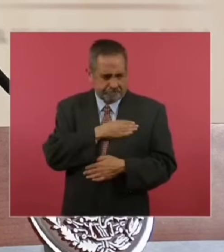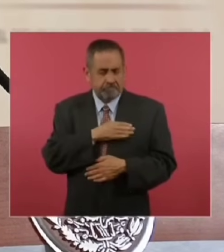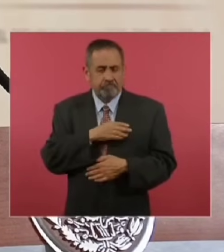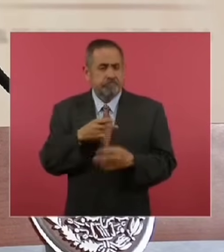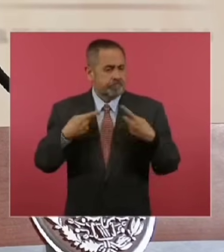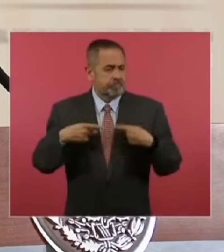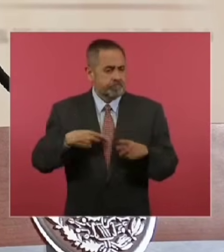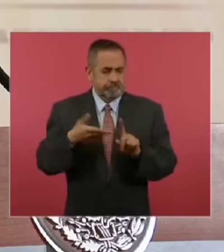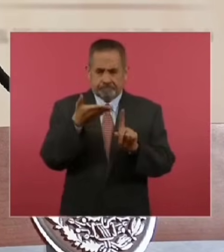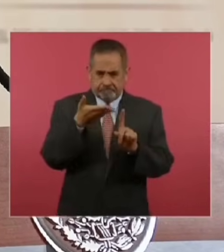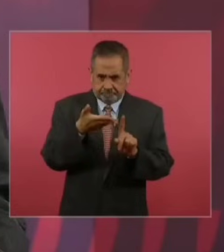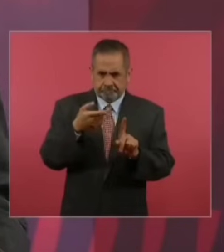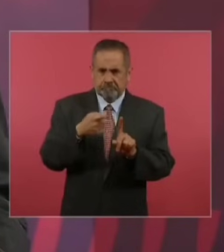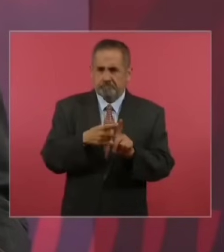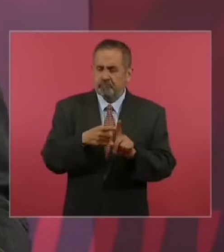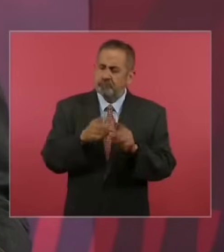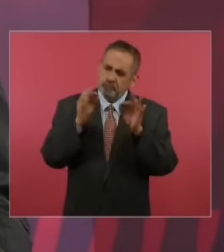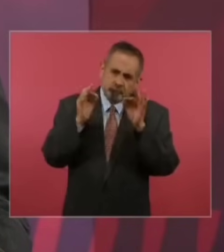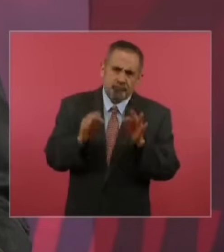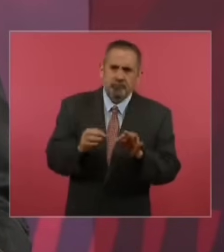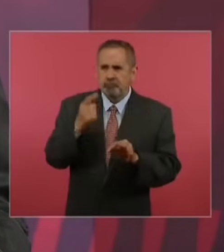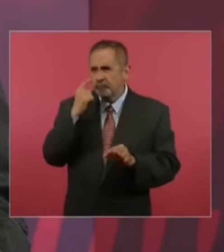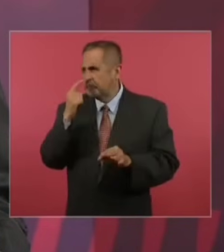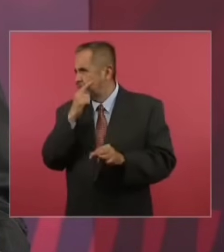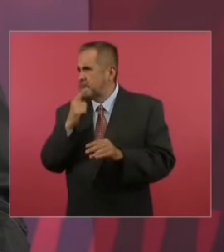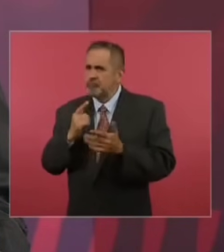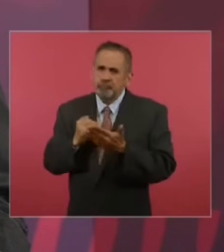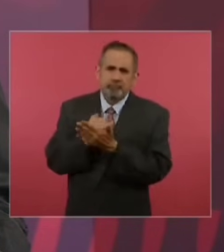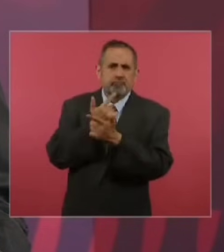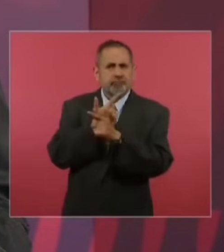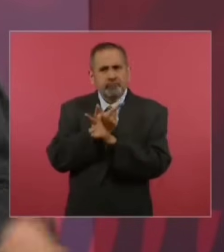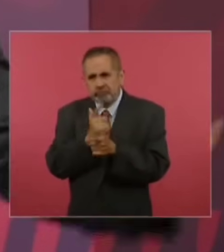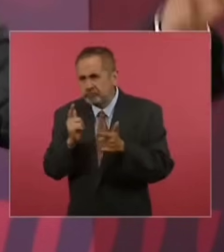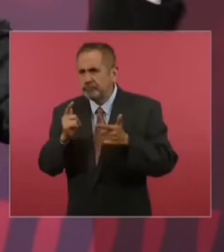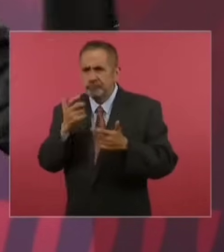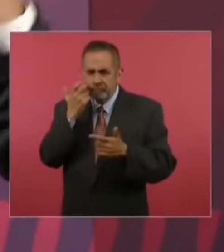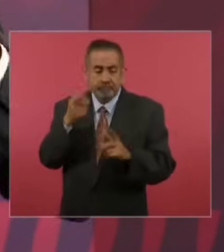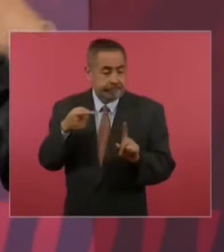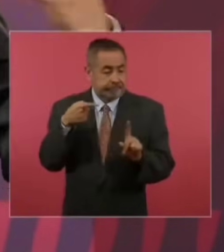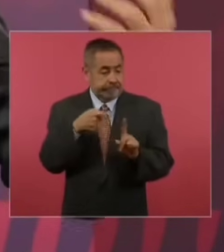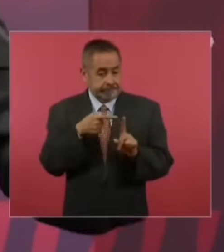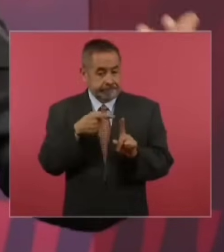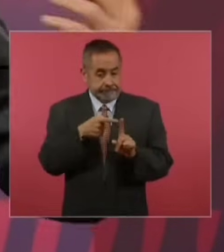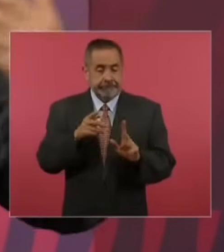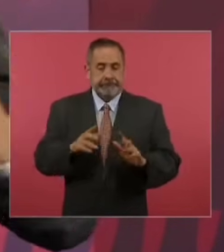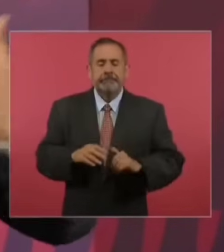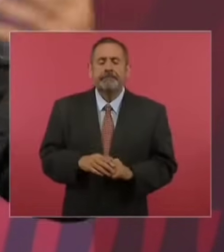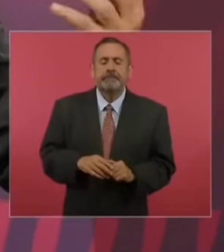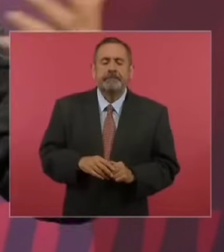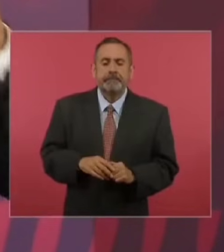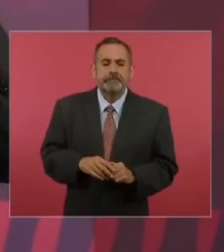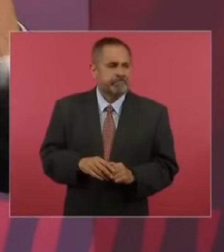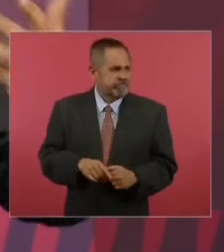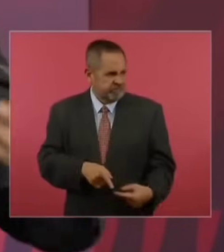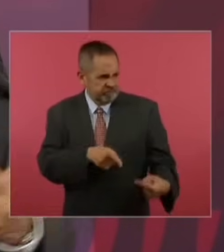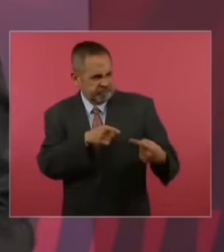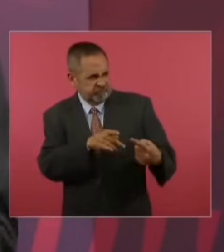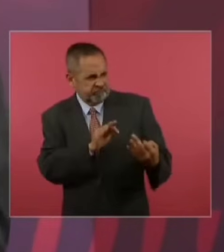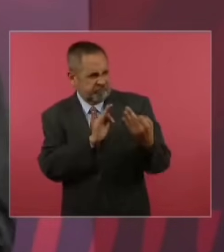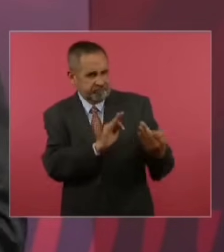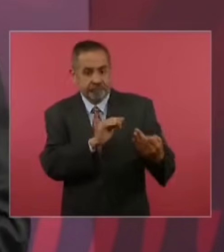libertad, apóstol de la democracia, enfrentó al